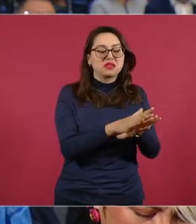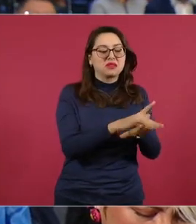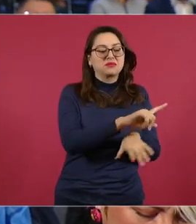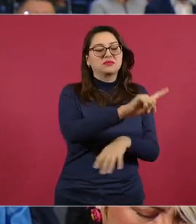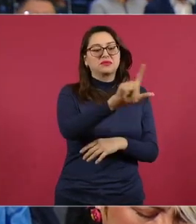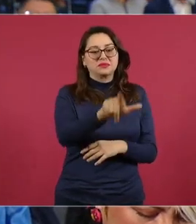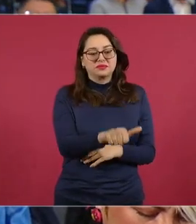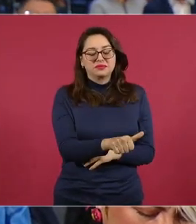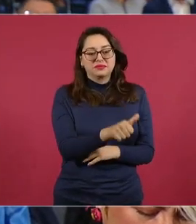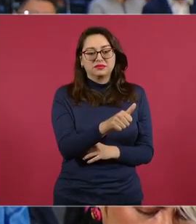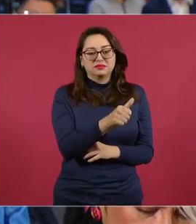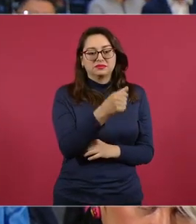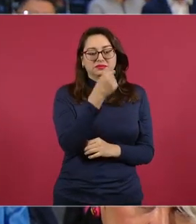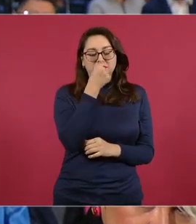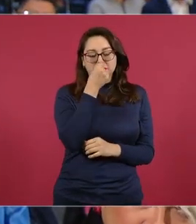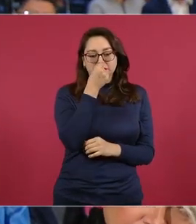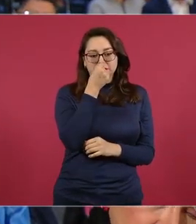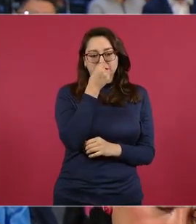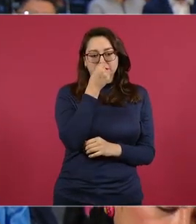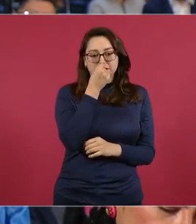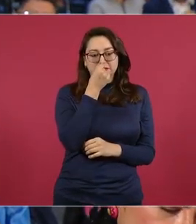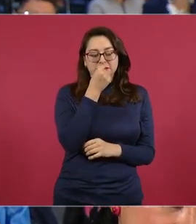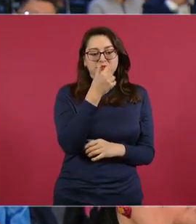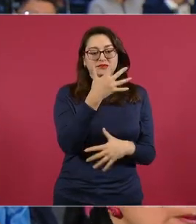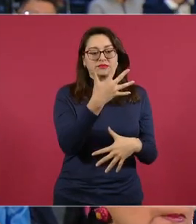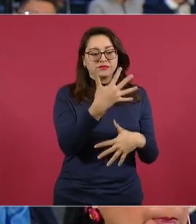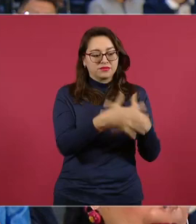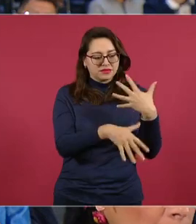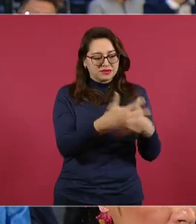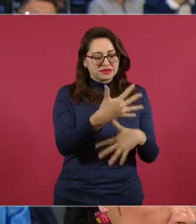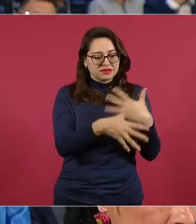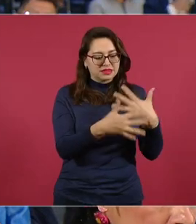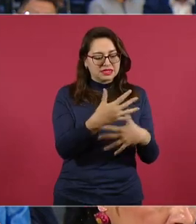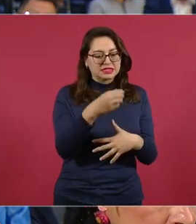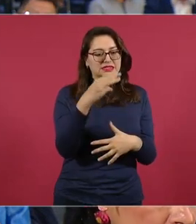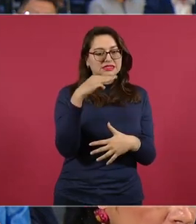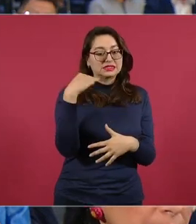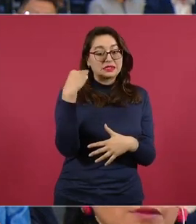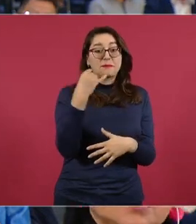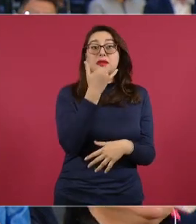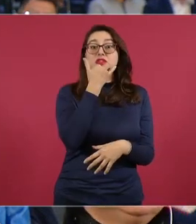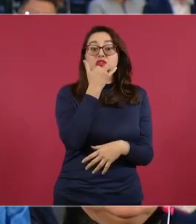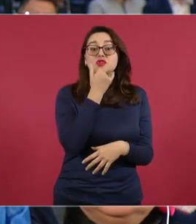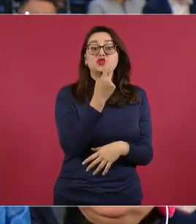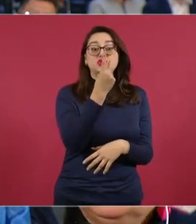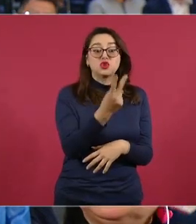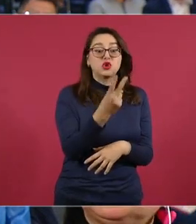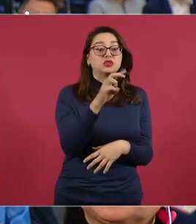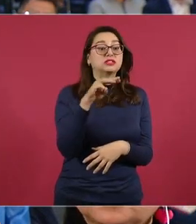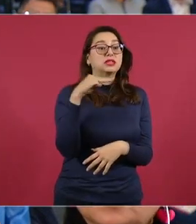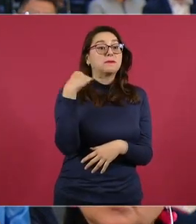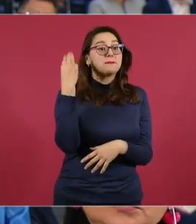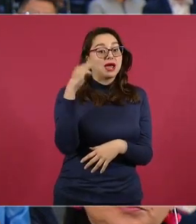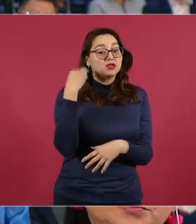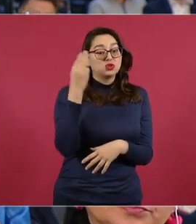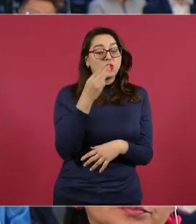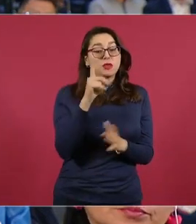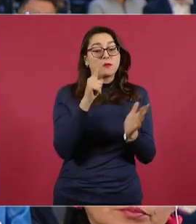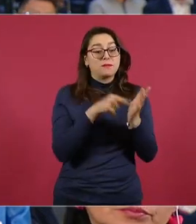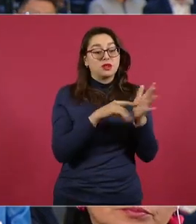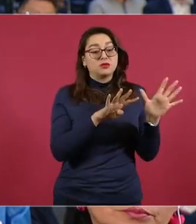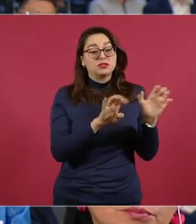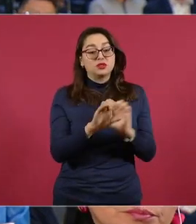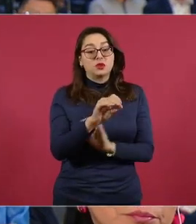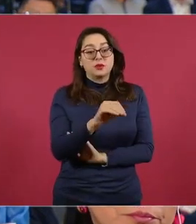déjeme ver porque es mucha información, el 15 de marzo, no, 2 de marzo del 95, se da